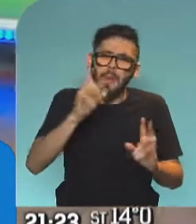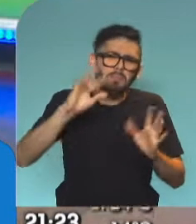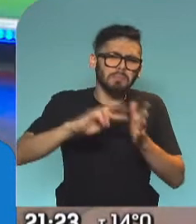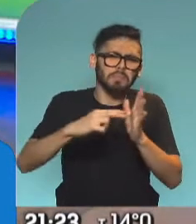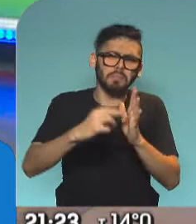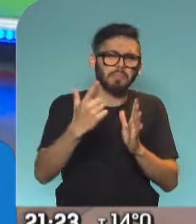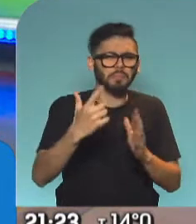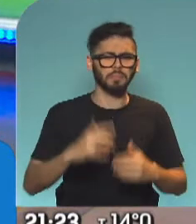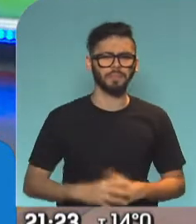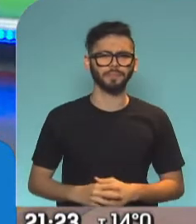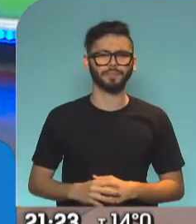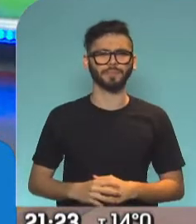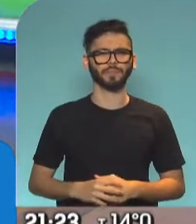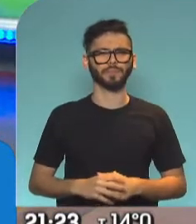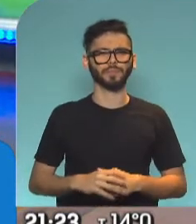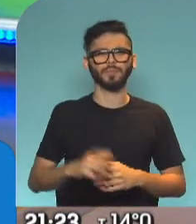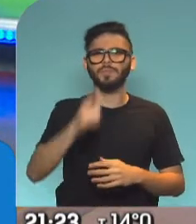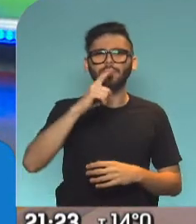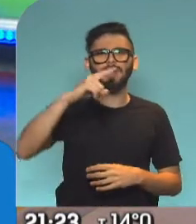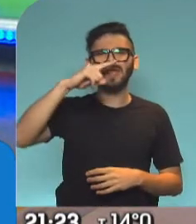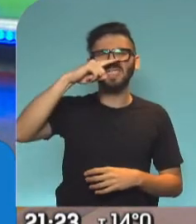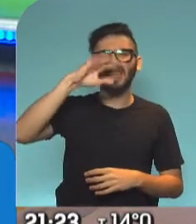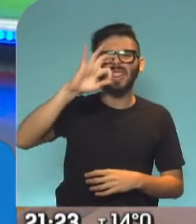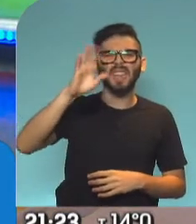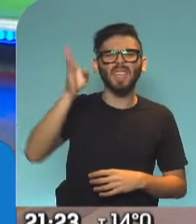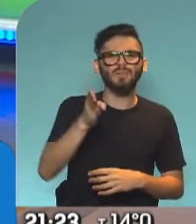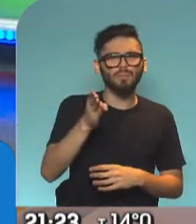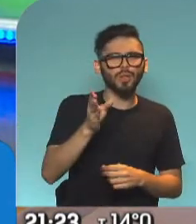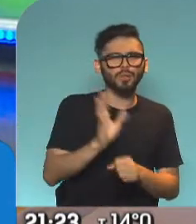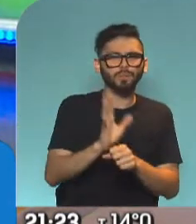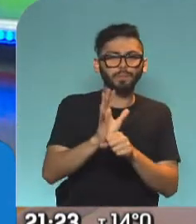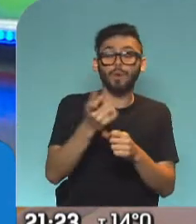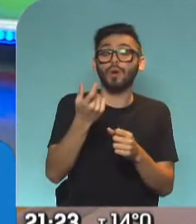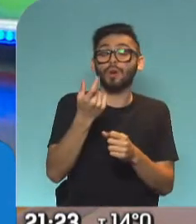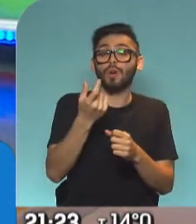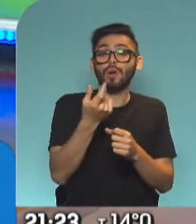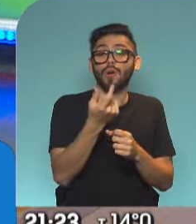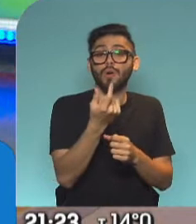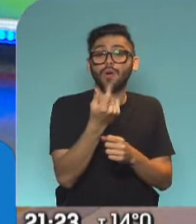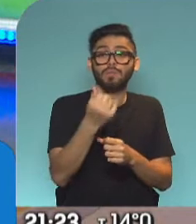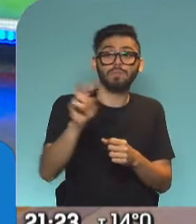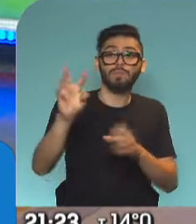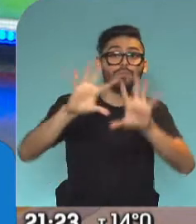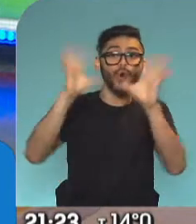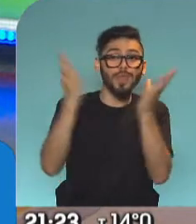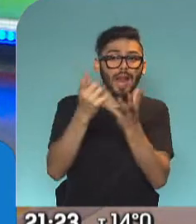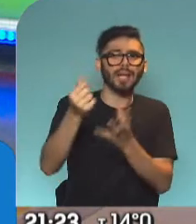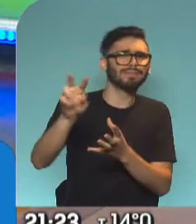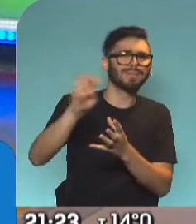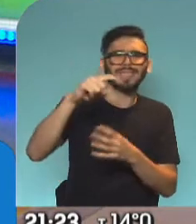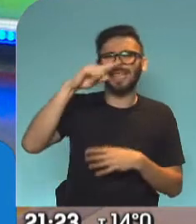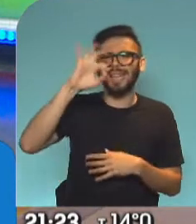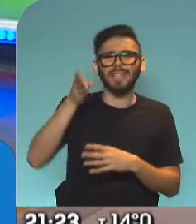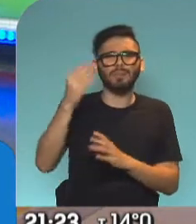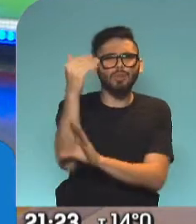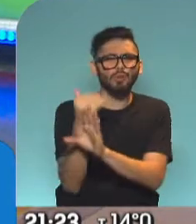que puso la cifra de 70% en la pérdida del área a nivel mundial. Ustedes manejan